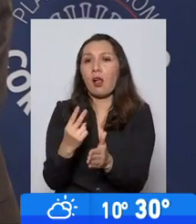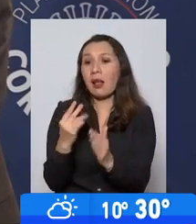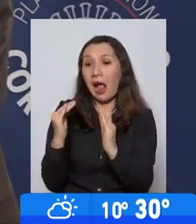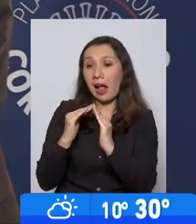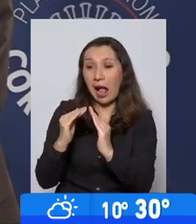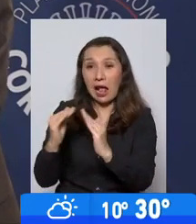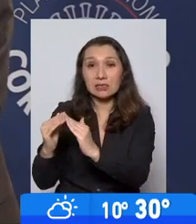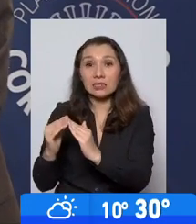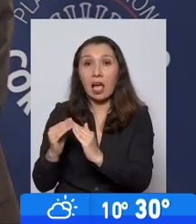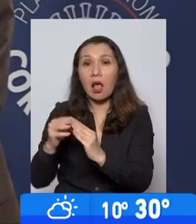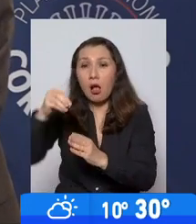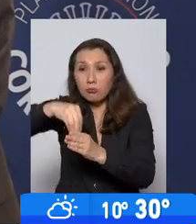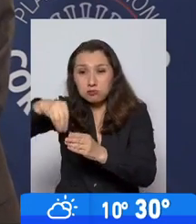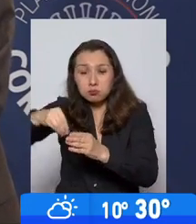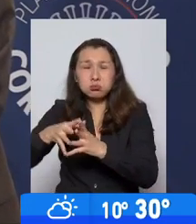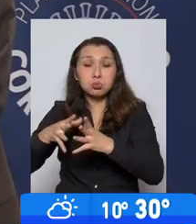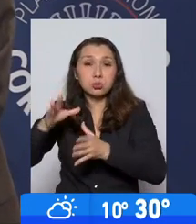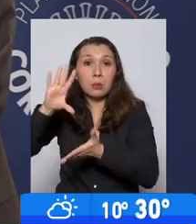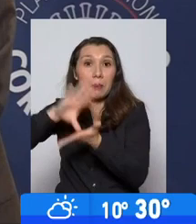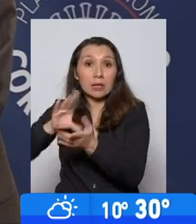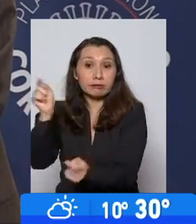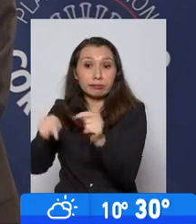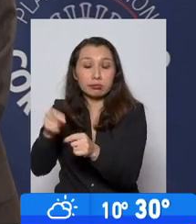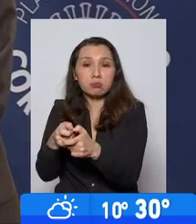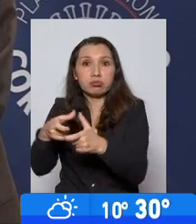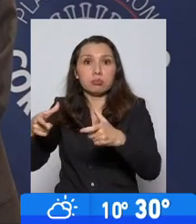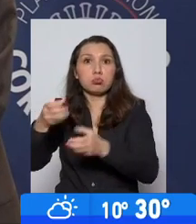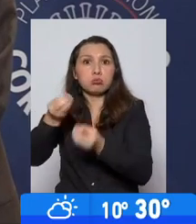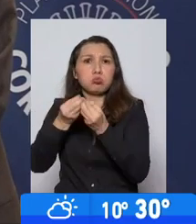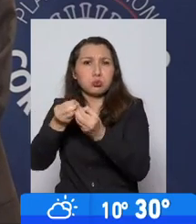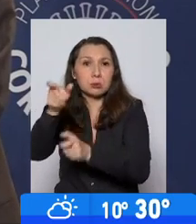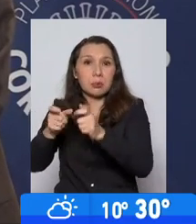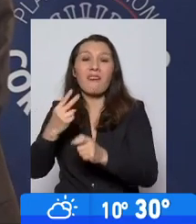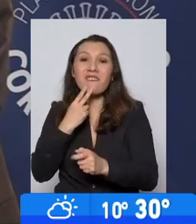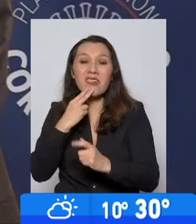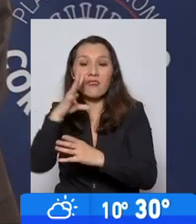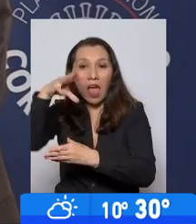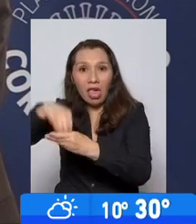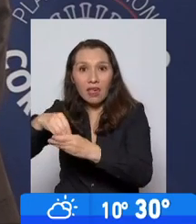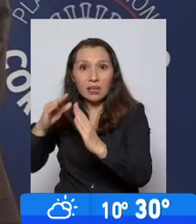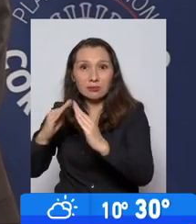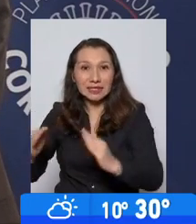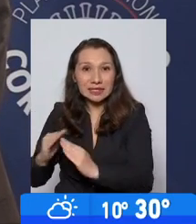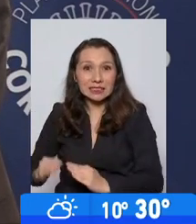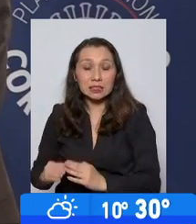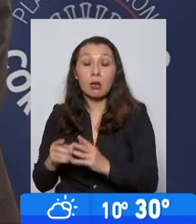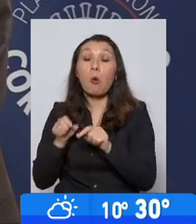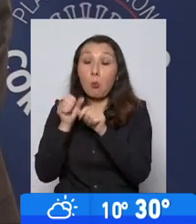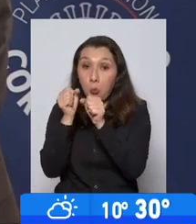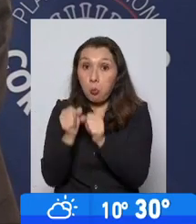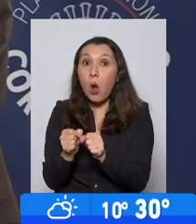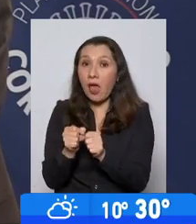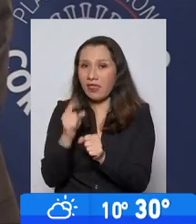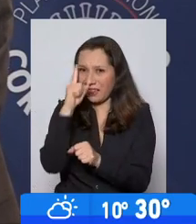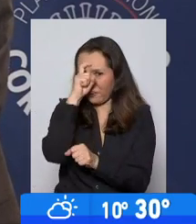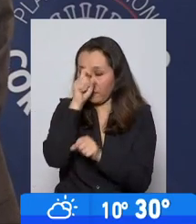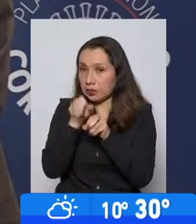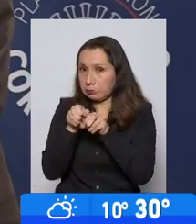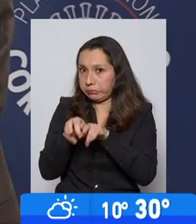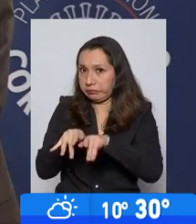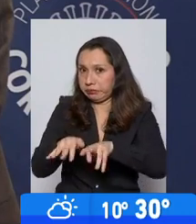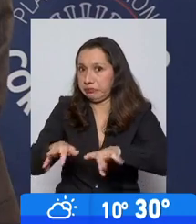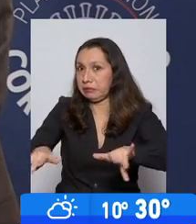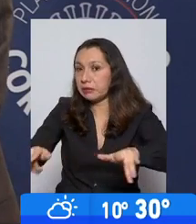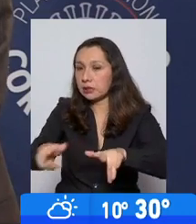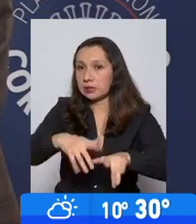viviendas donde hay concentrados inmigrantes, ciertamente, son lugares donde puede haber brotes muy complicados de esta